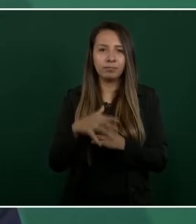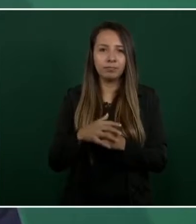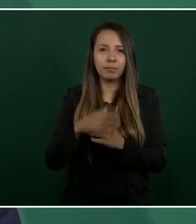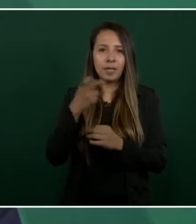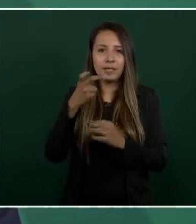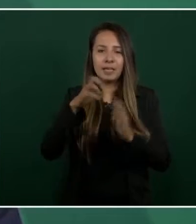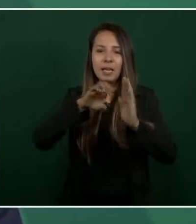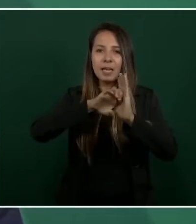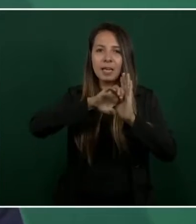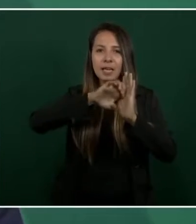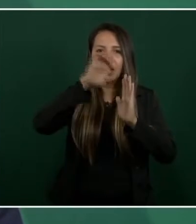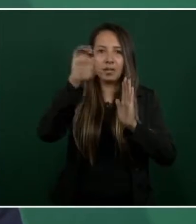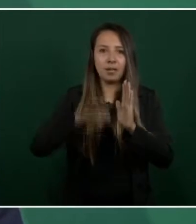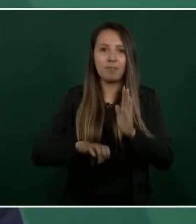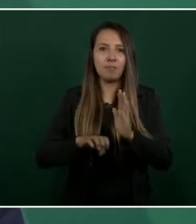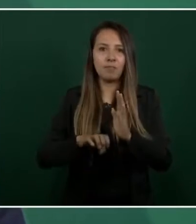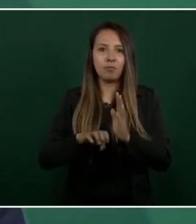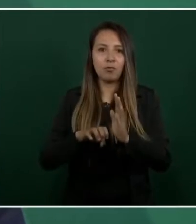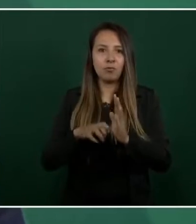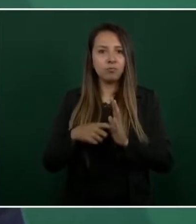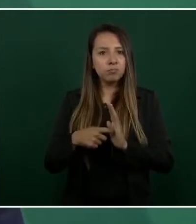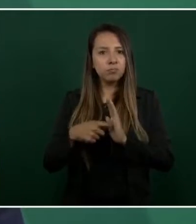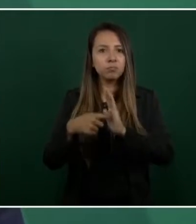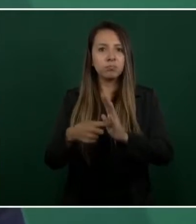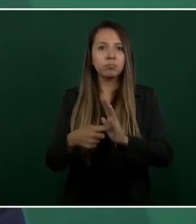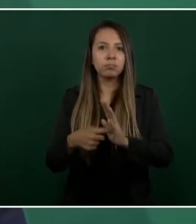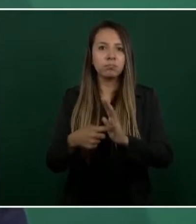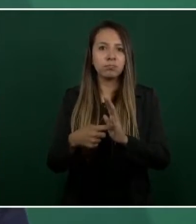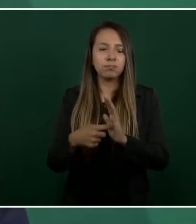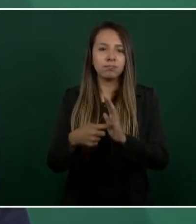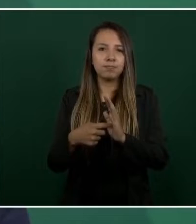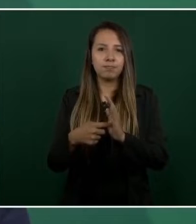ejemplar de gente